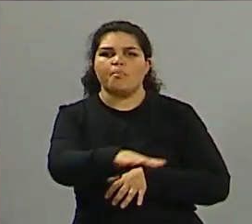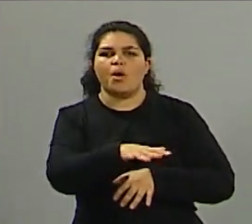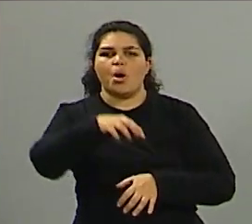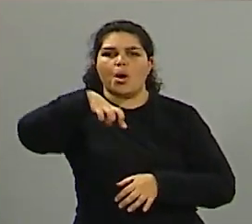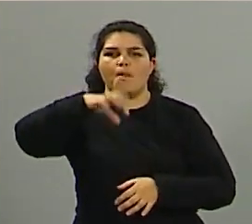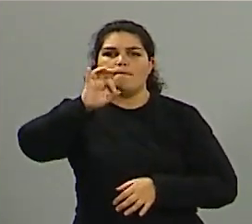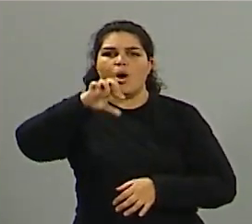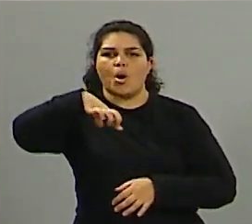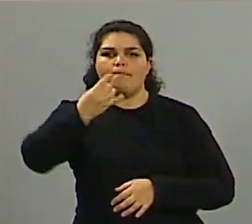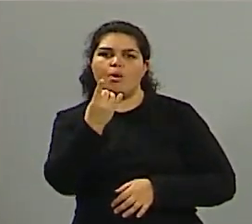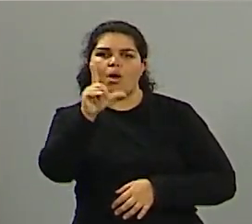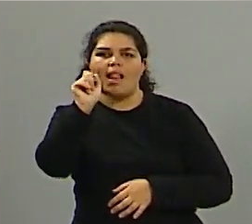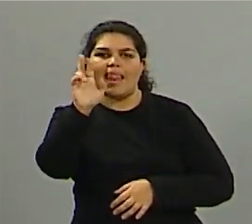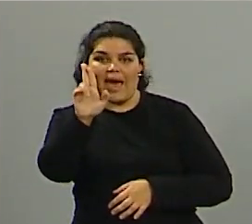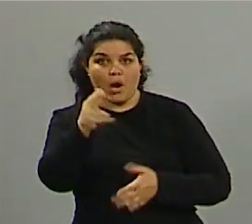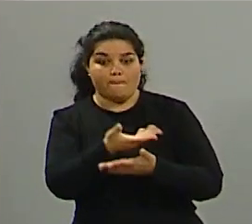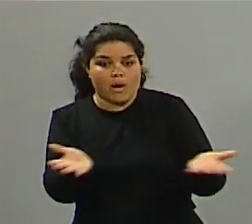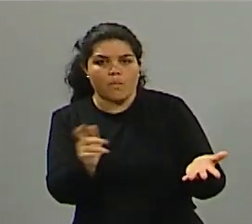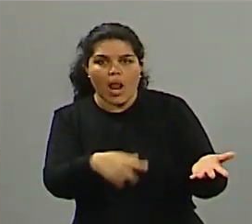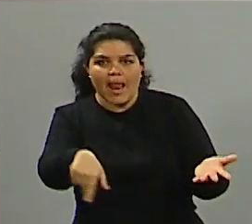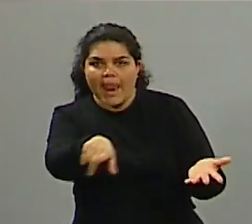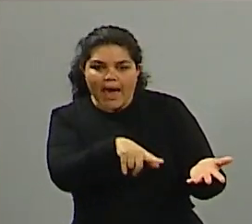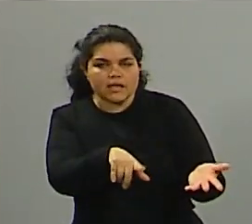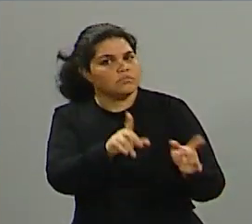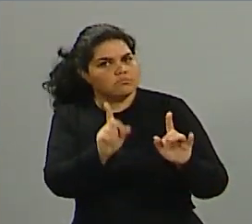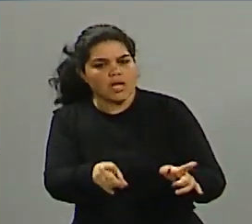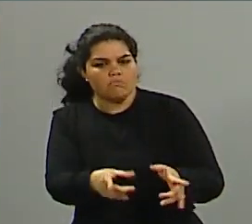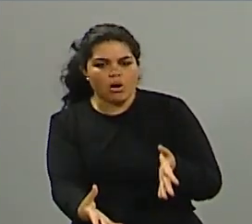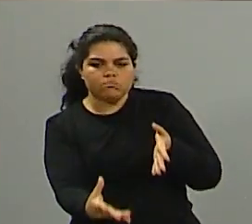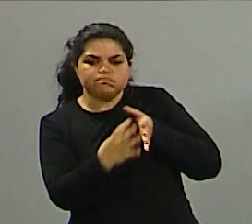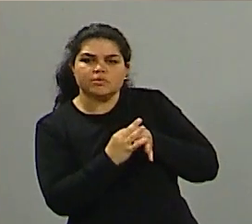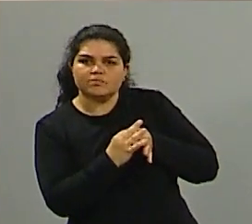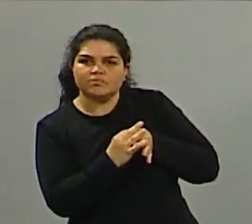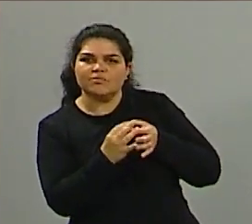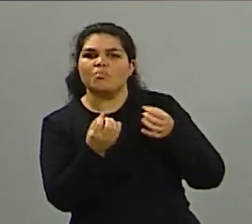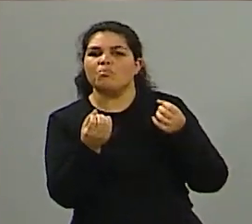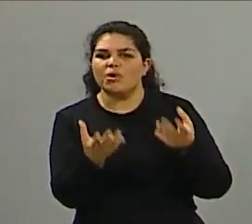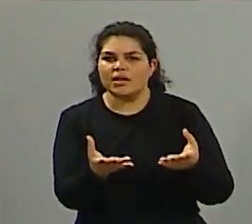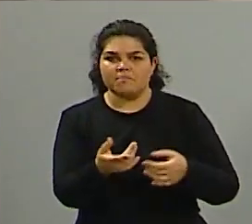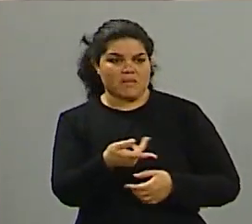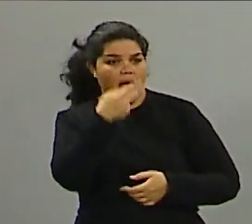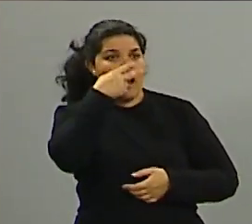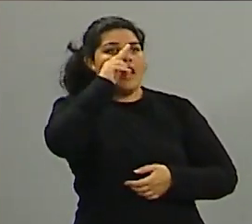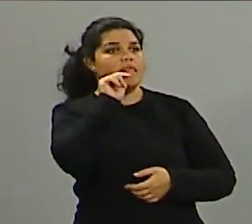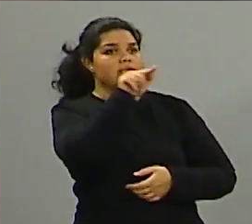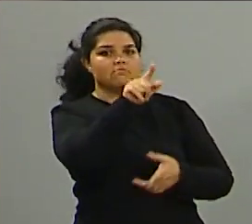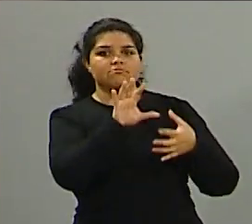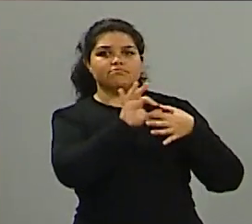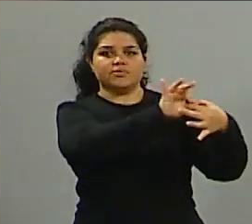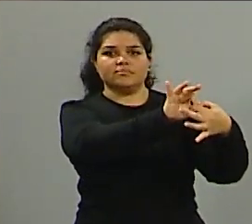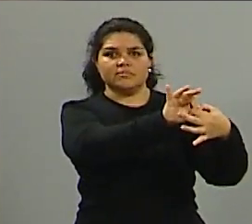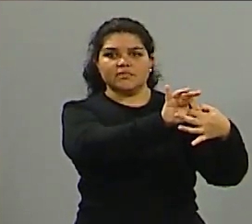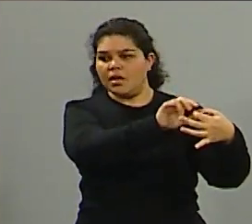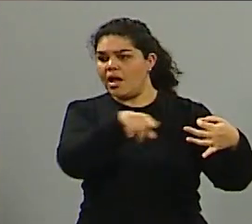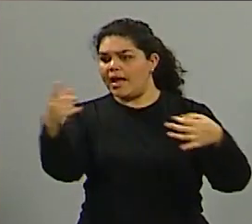situación, como que no definían tanto, pero sí la élite. Bueno, él toma las clases populares también